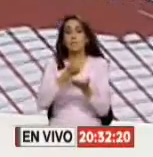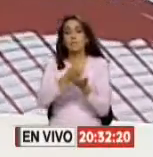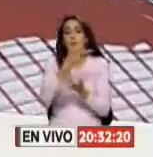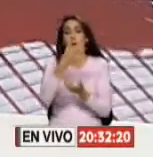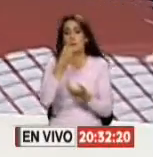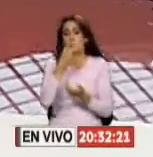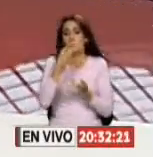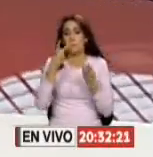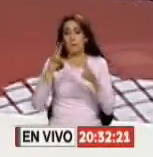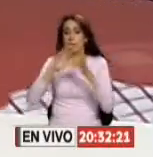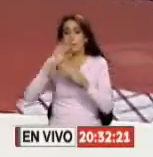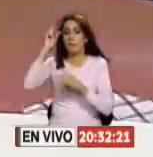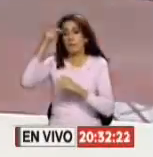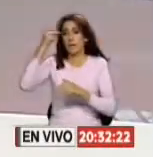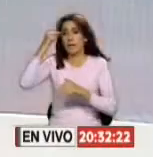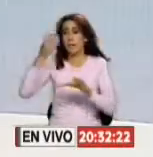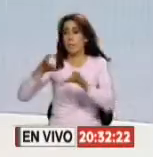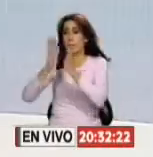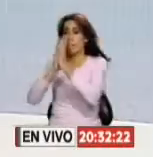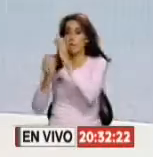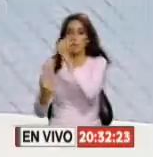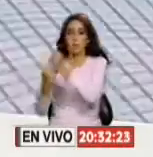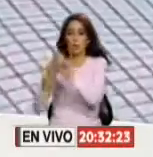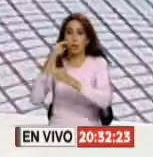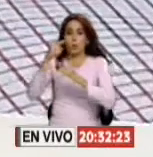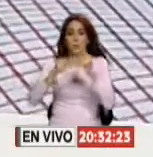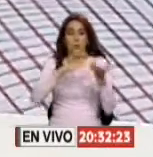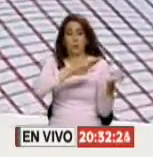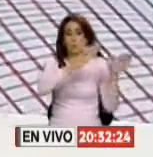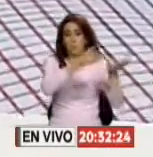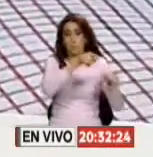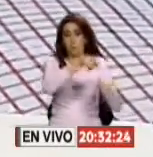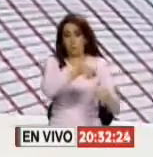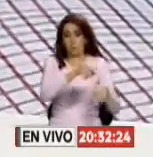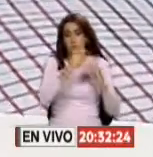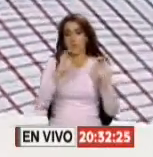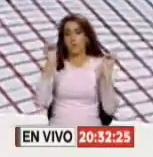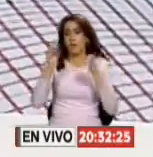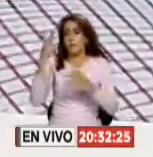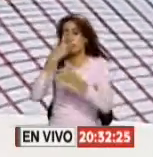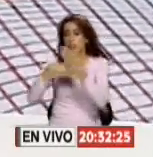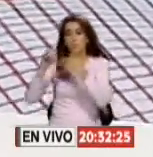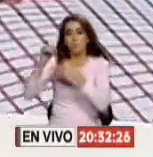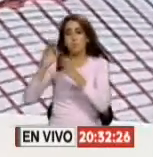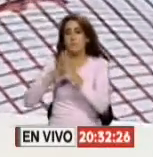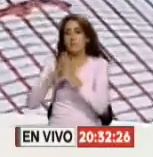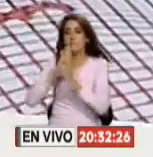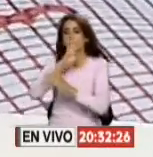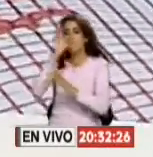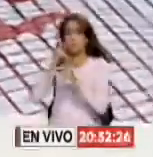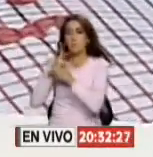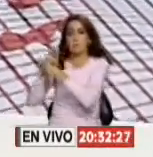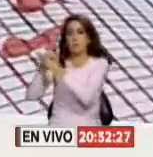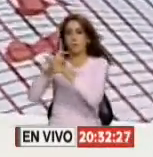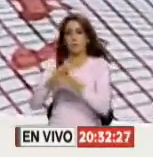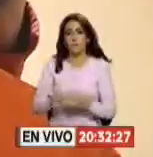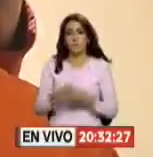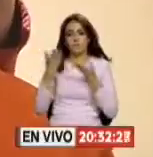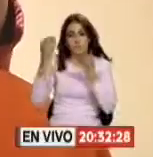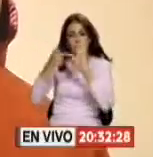sus hijos no queden desamparados en caso de que ella enfrente una complicación. De inmediato les presentamos este caso.